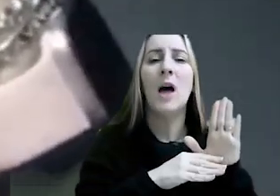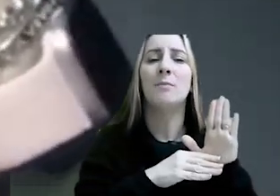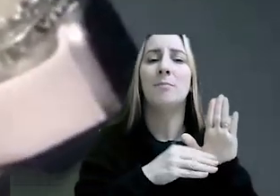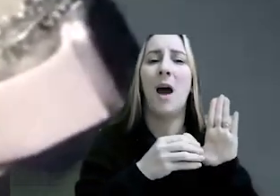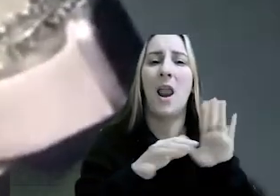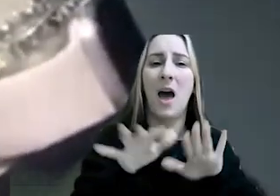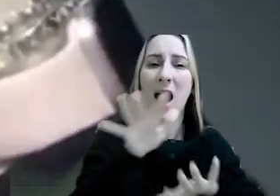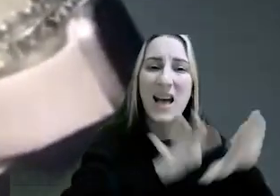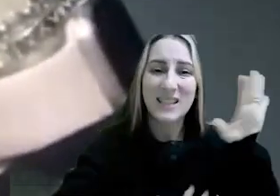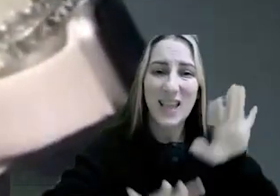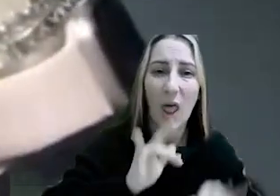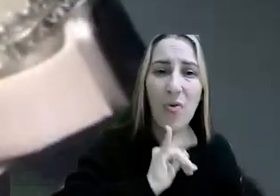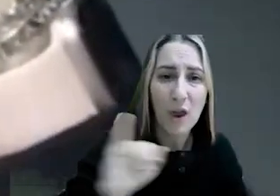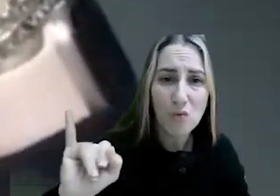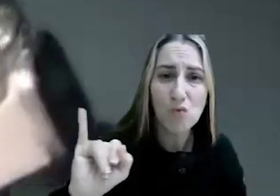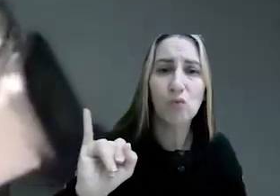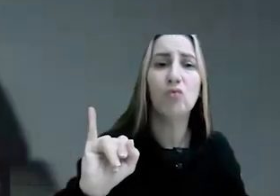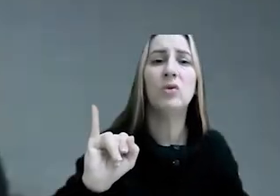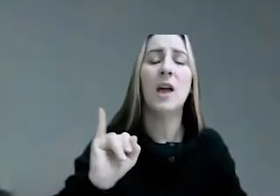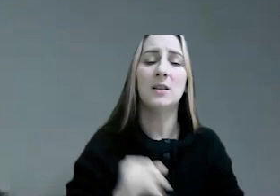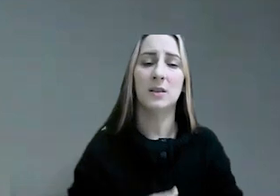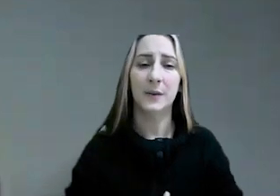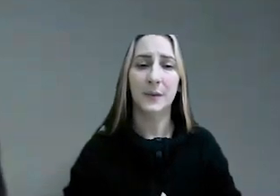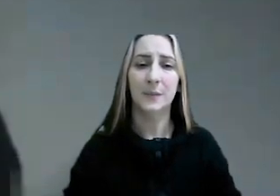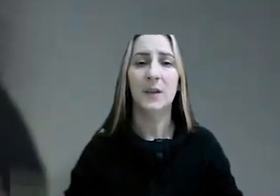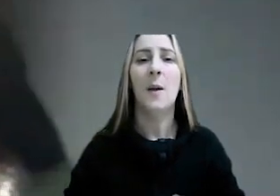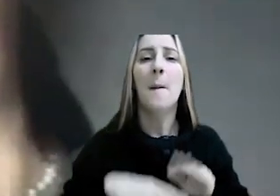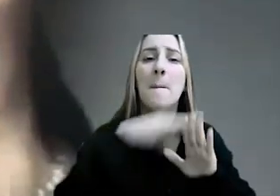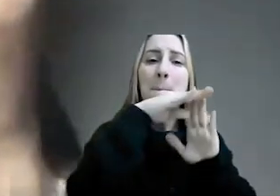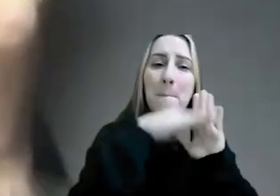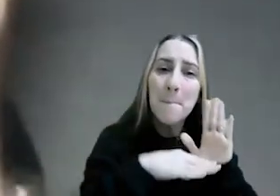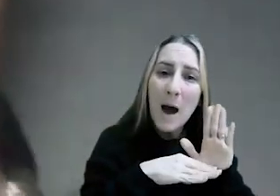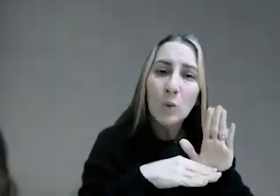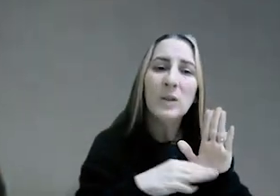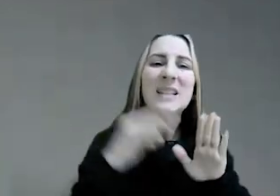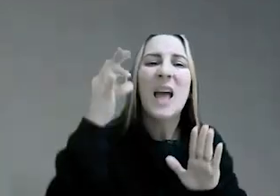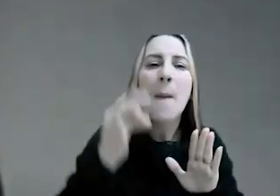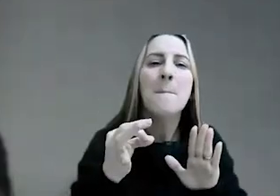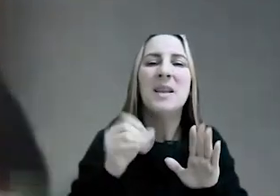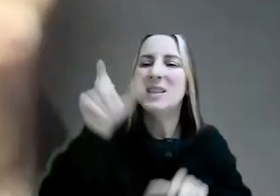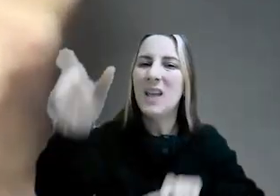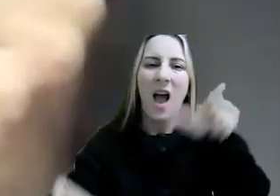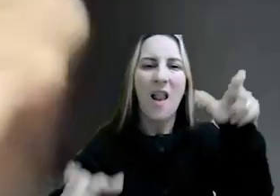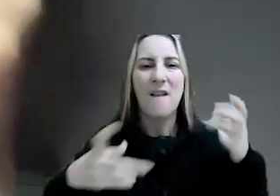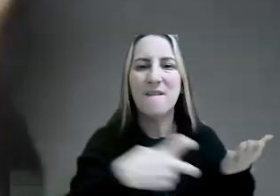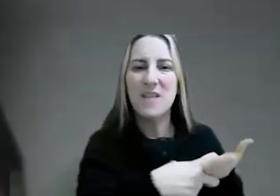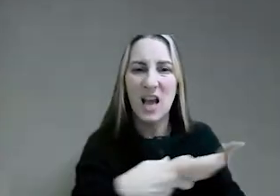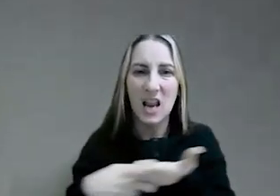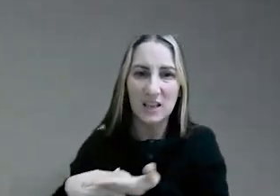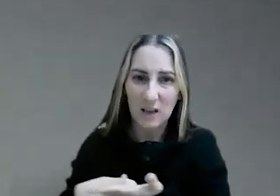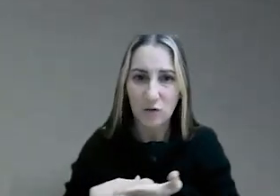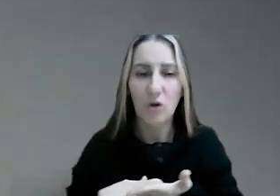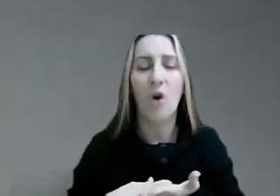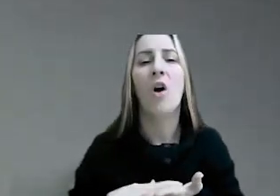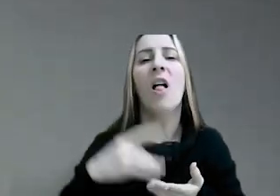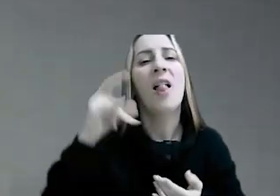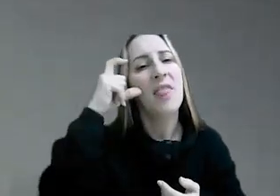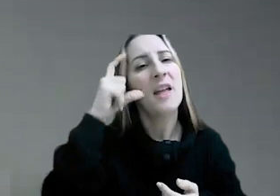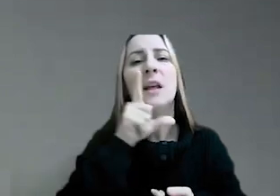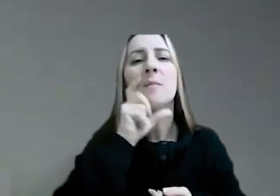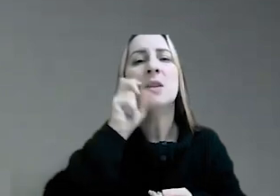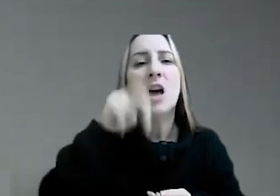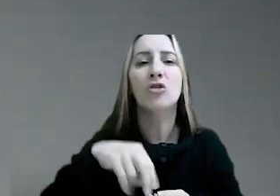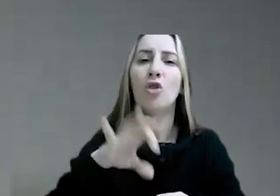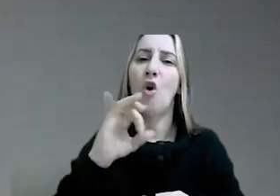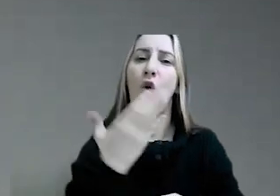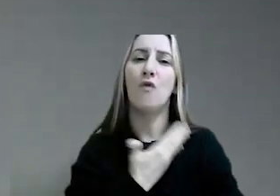las denuncias penales tributarias, pautas que están dirigidas a las fiscalizaciones o incluso a las determinaciones de oficio, incluso cuando